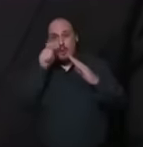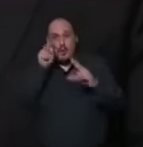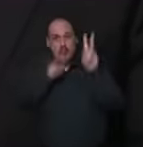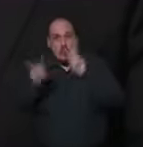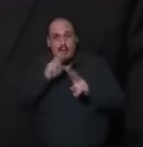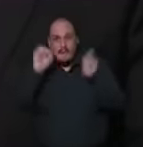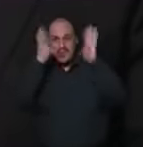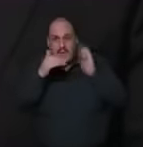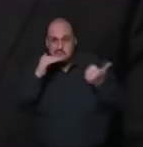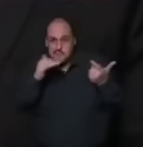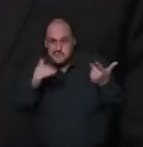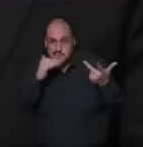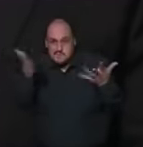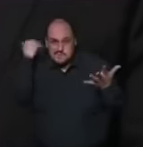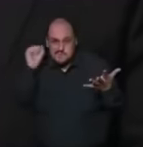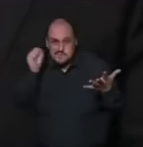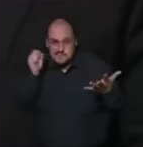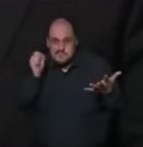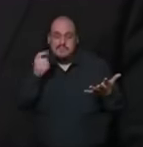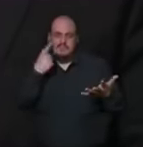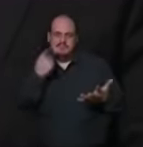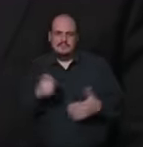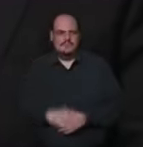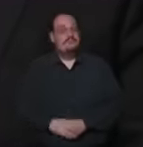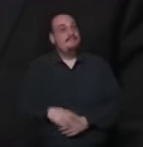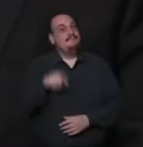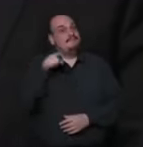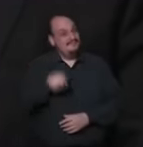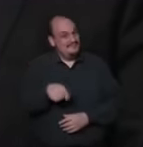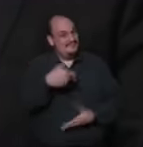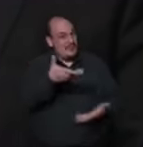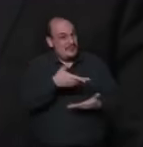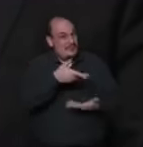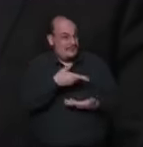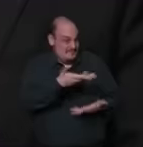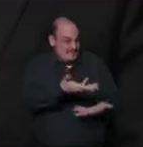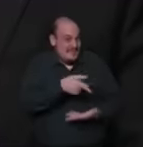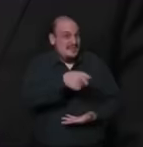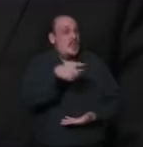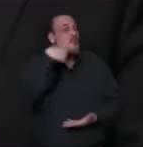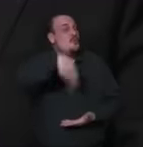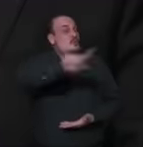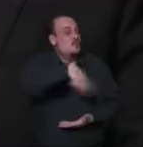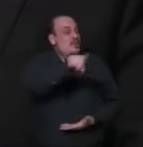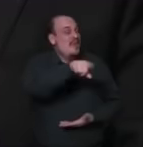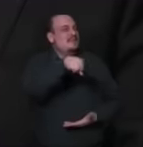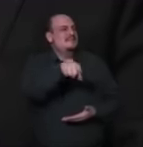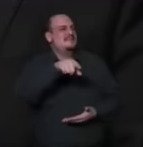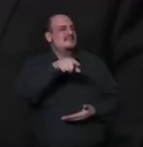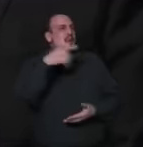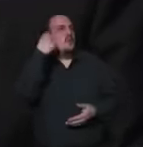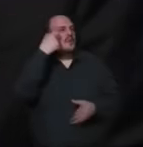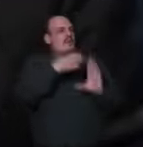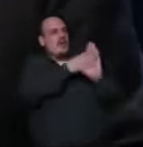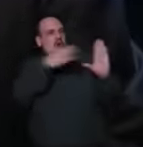y lo van a ver. Yo los invito a que miren en Google los videos completos y no el que los brasileros le editan para hacer campaña negativa.